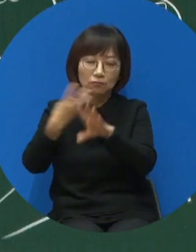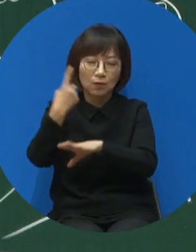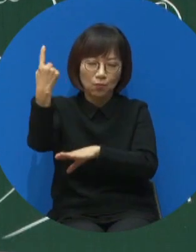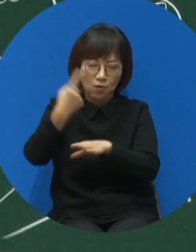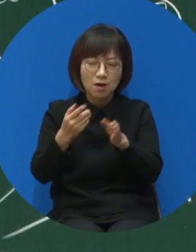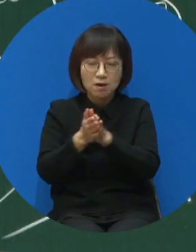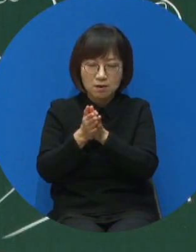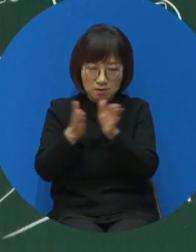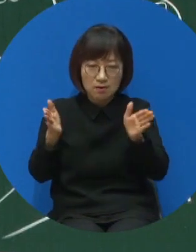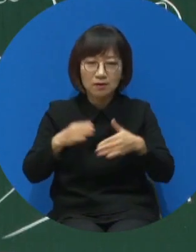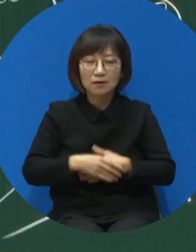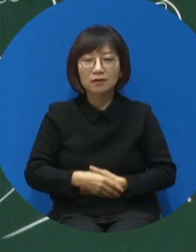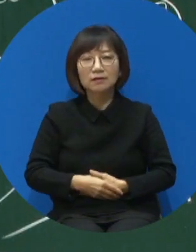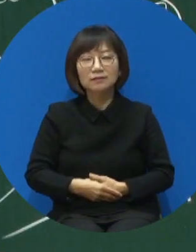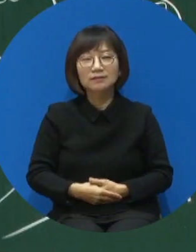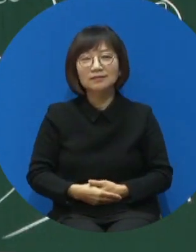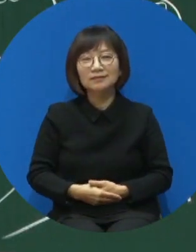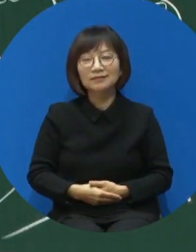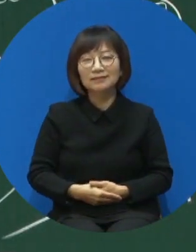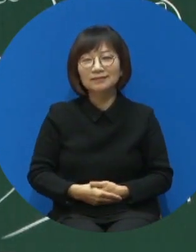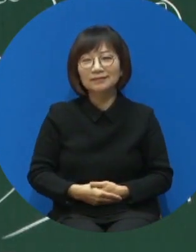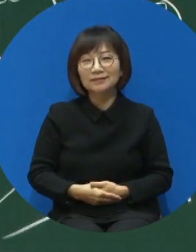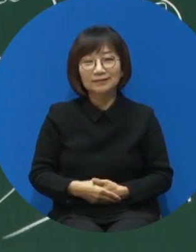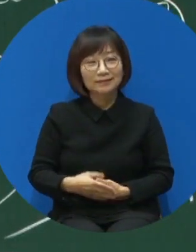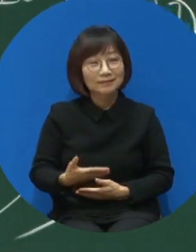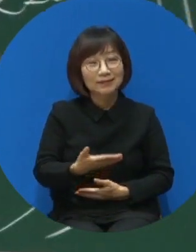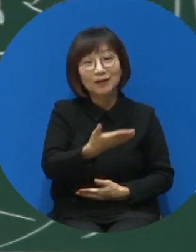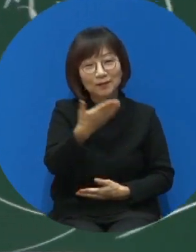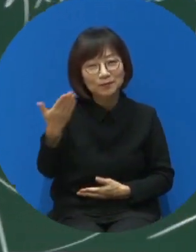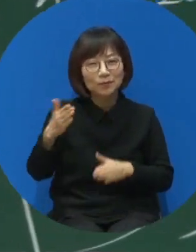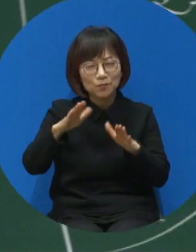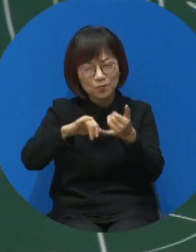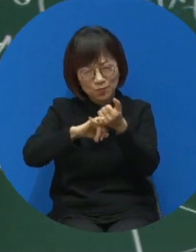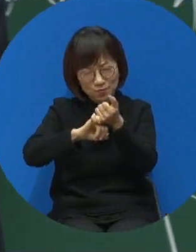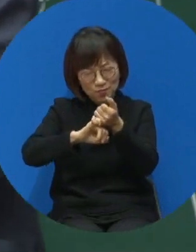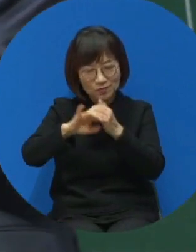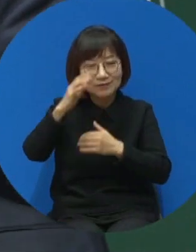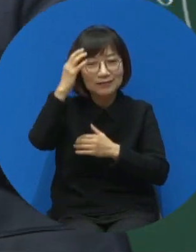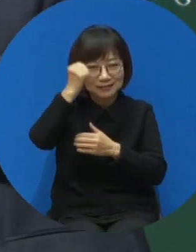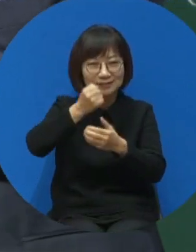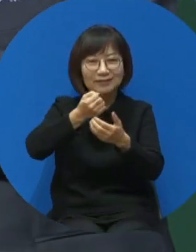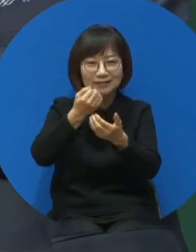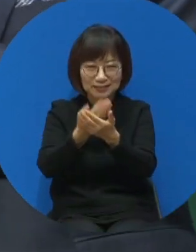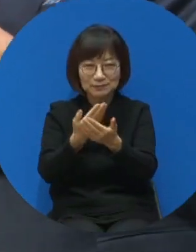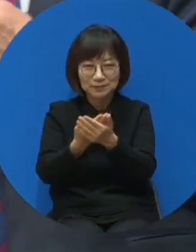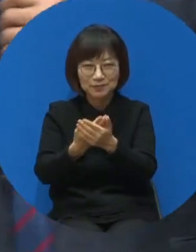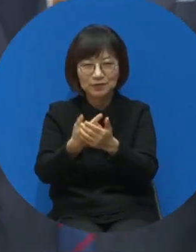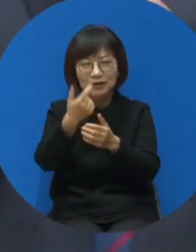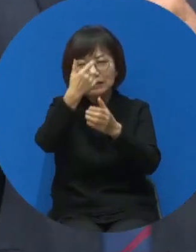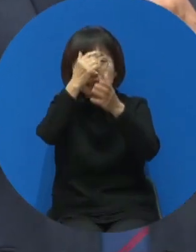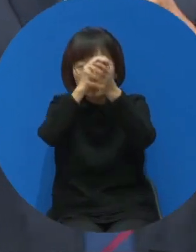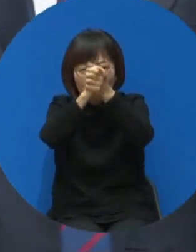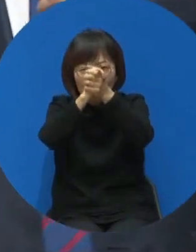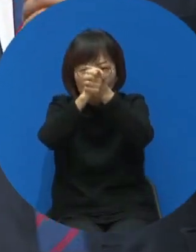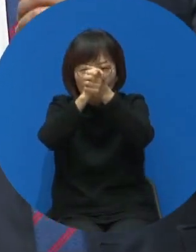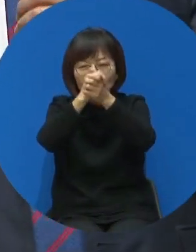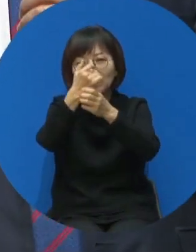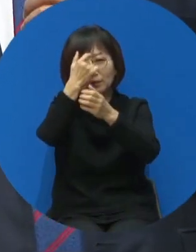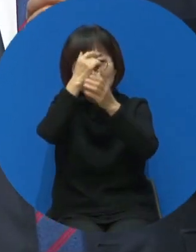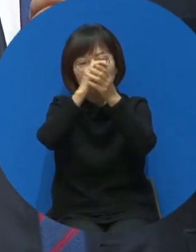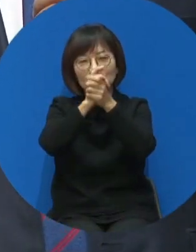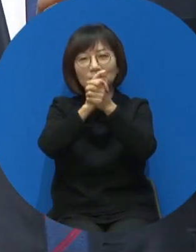hice eso comenzaron a venir respuestas con motivos no pierdan esto quitó la oración curro